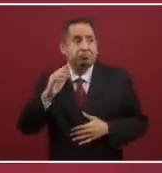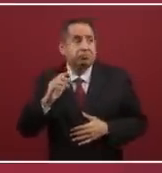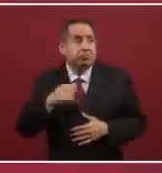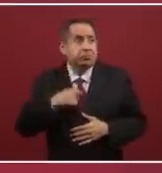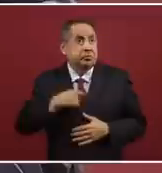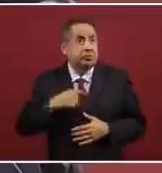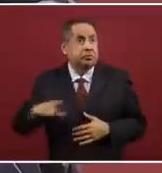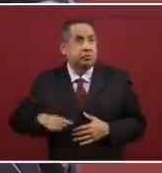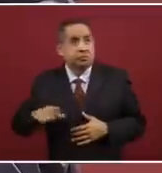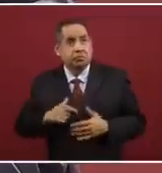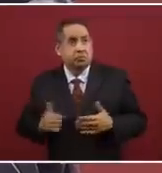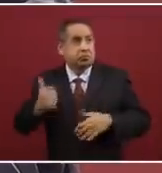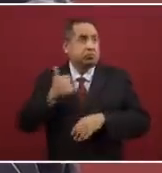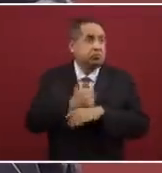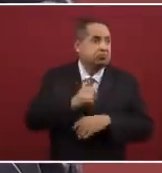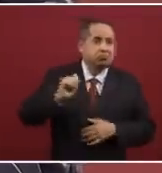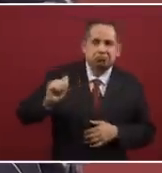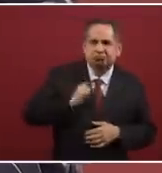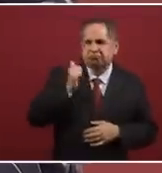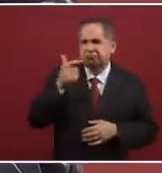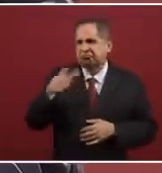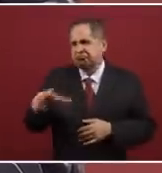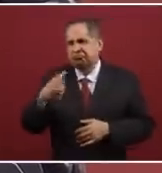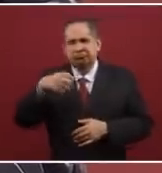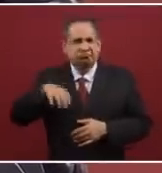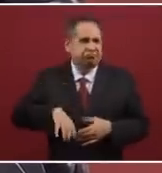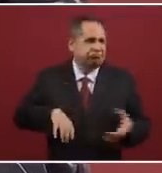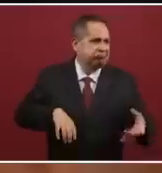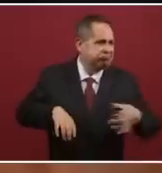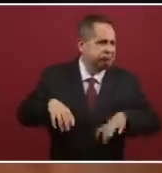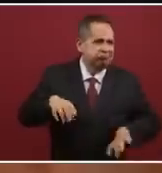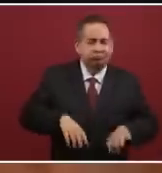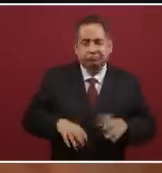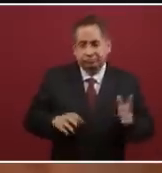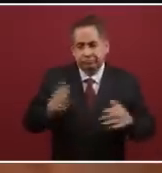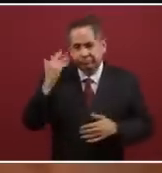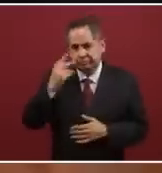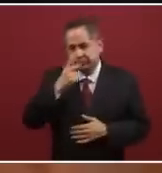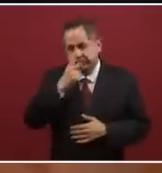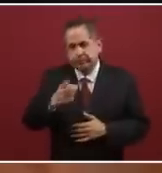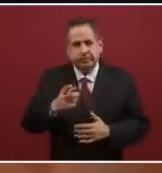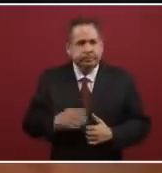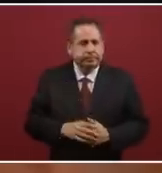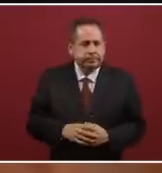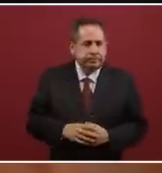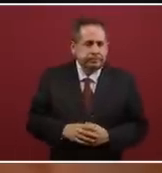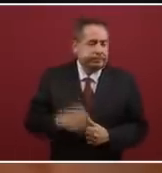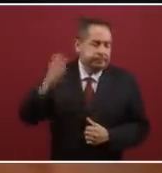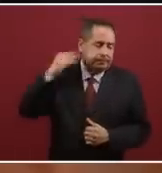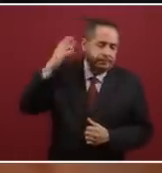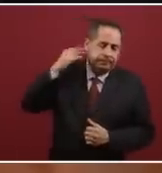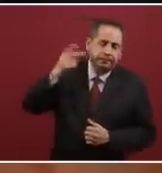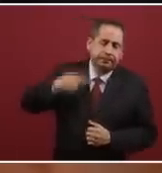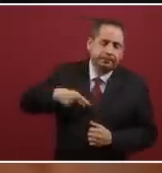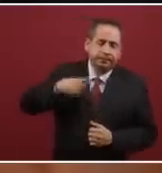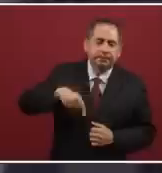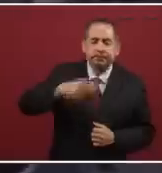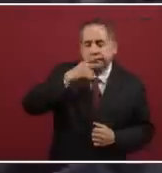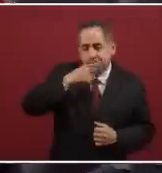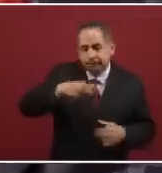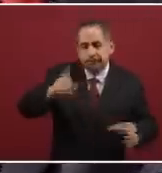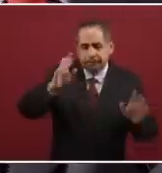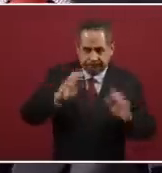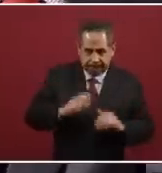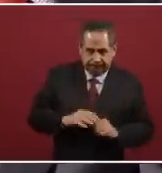oportunidad para enriquecerse. Se decía que el que